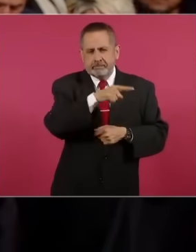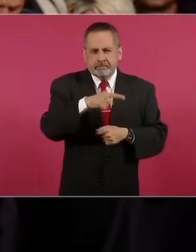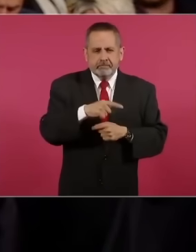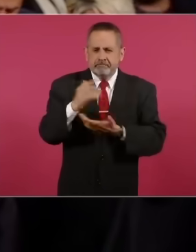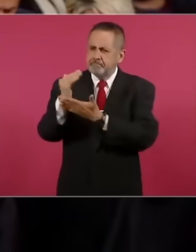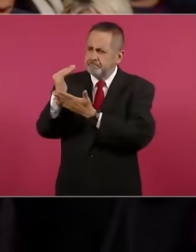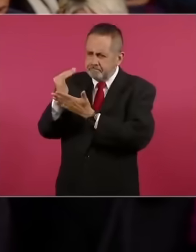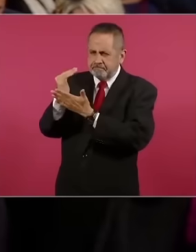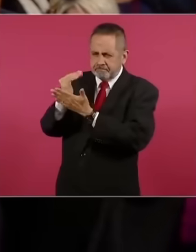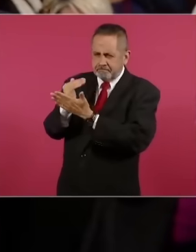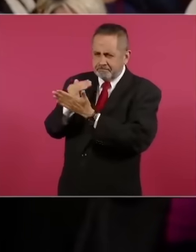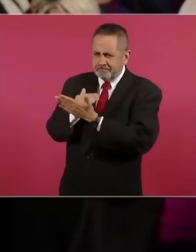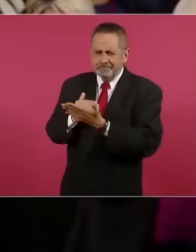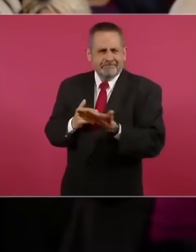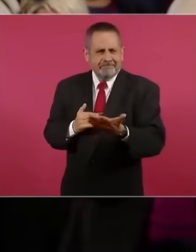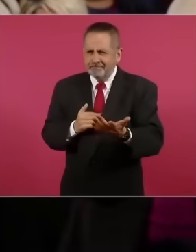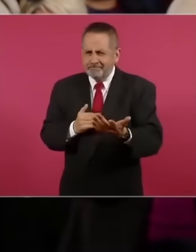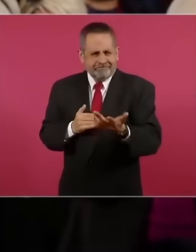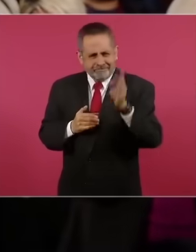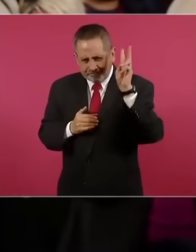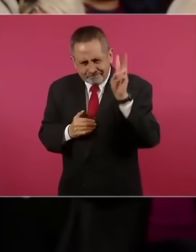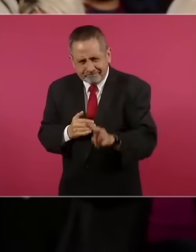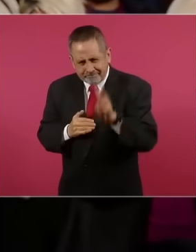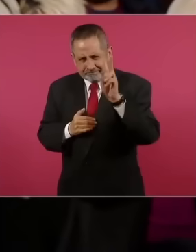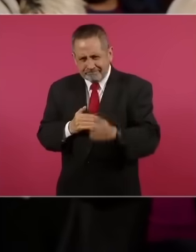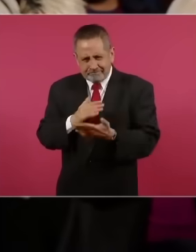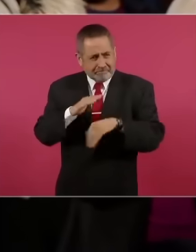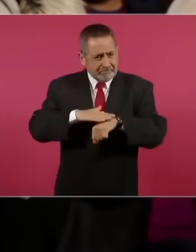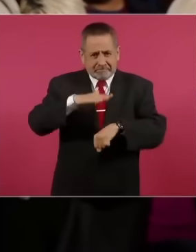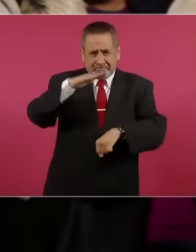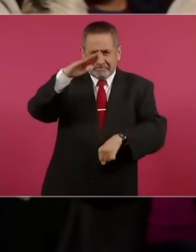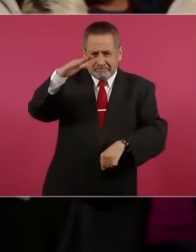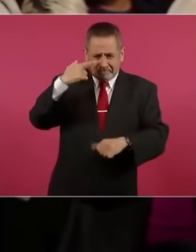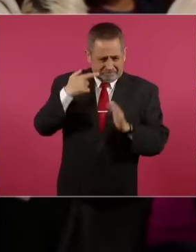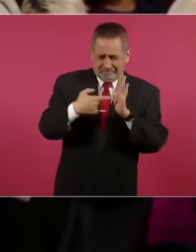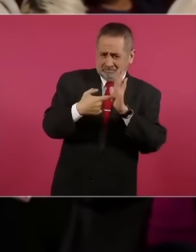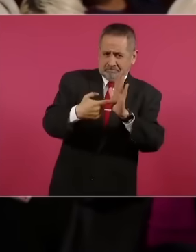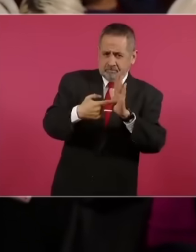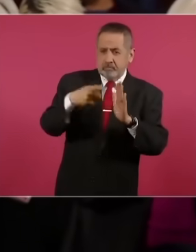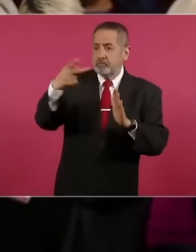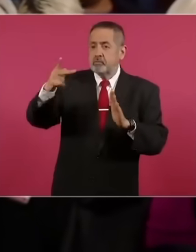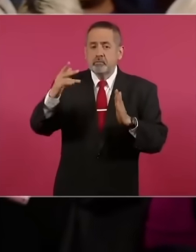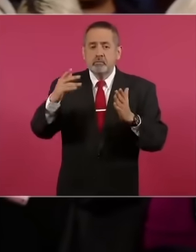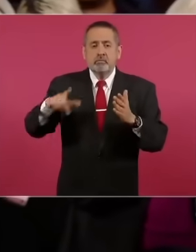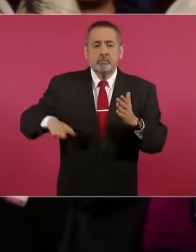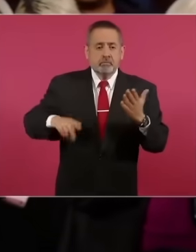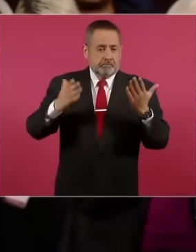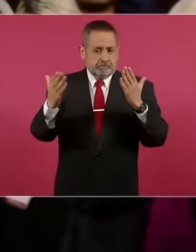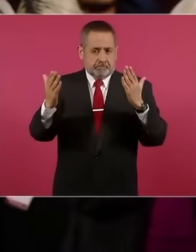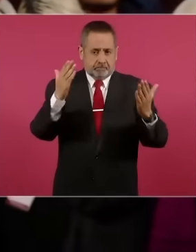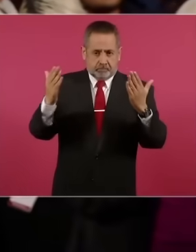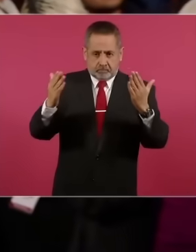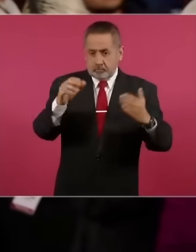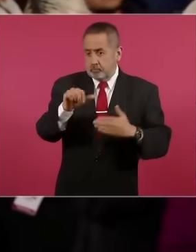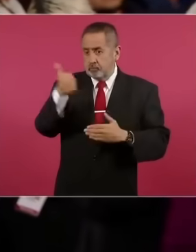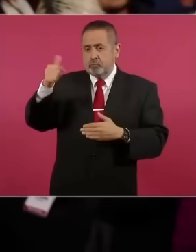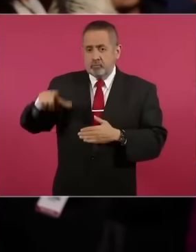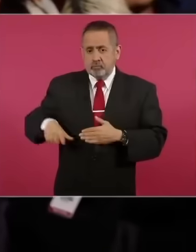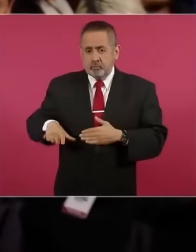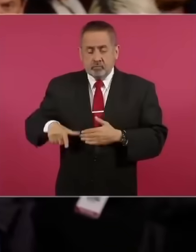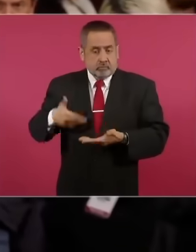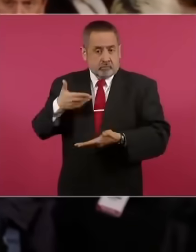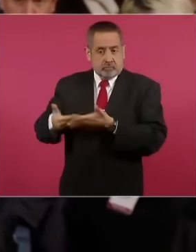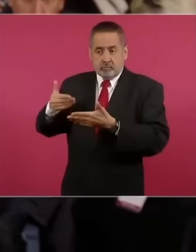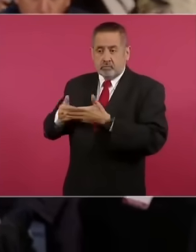baja, pero esta es la realidad, señor presidente, los datos son los datos. Y si comparamos su gobierno con otros gobiernos, el número de